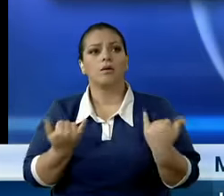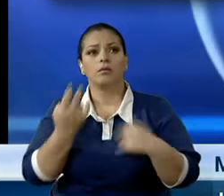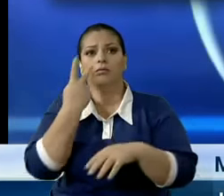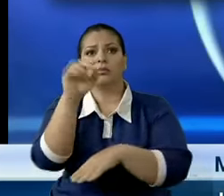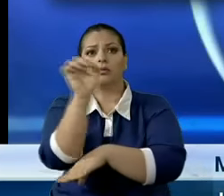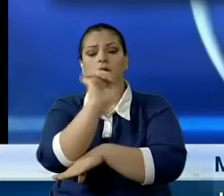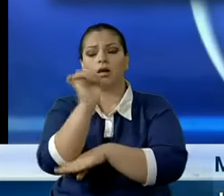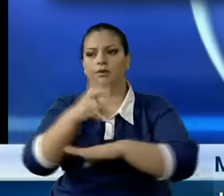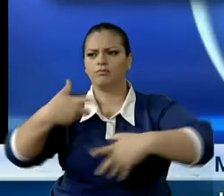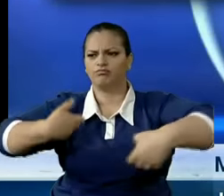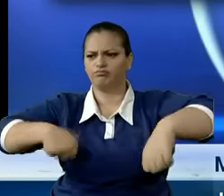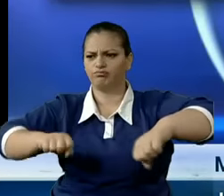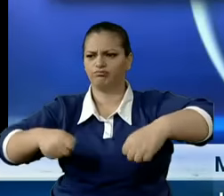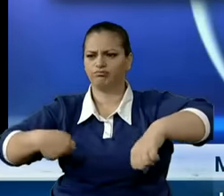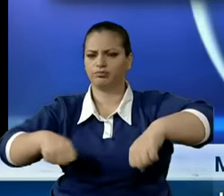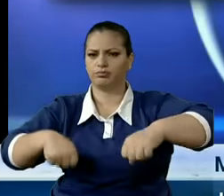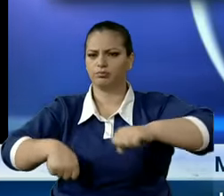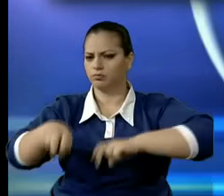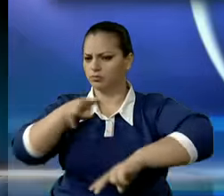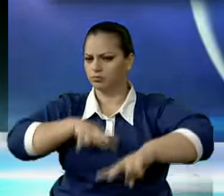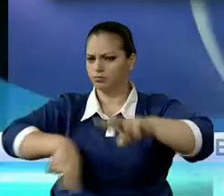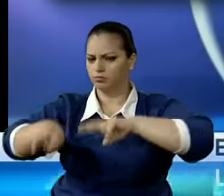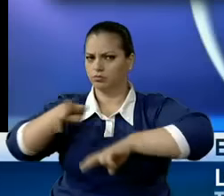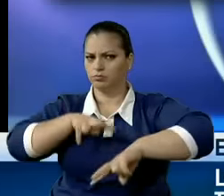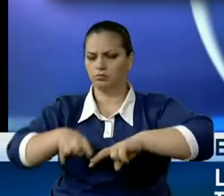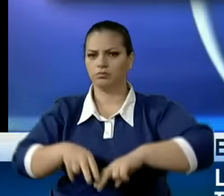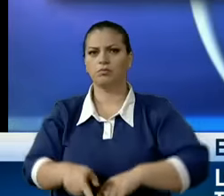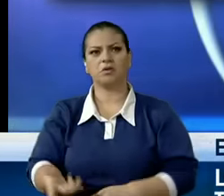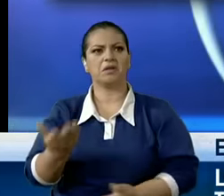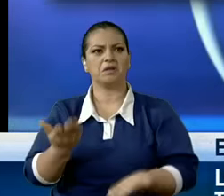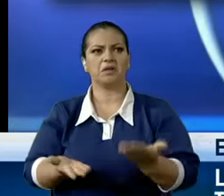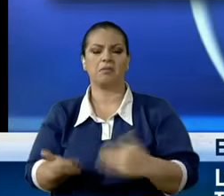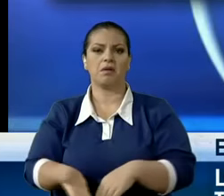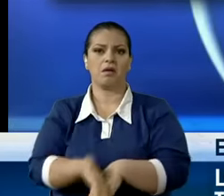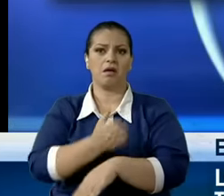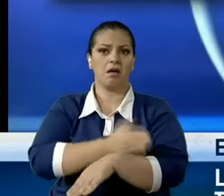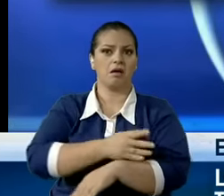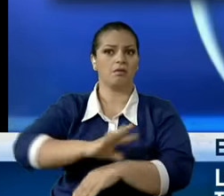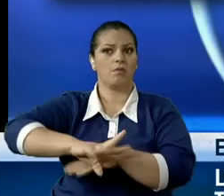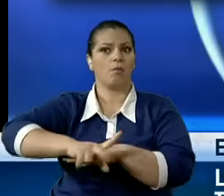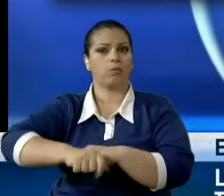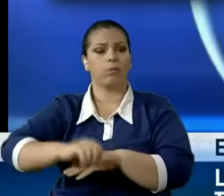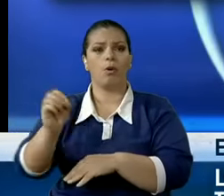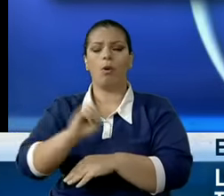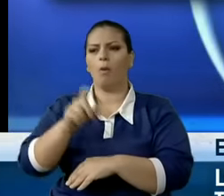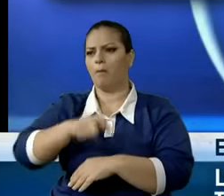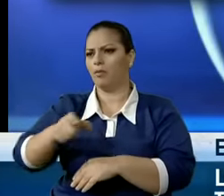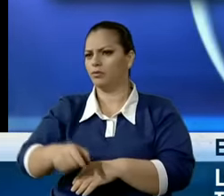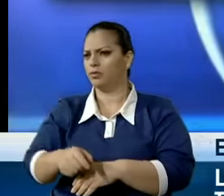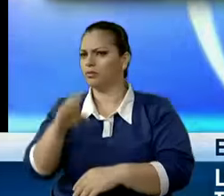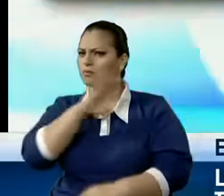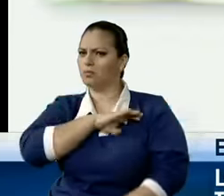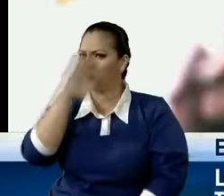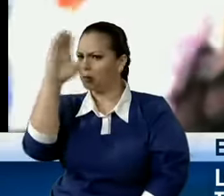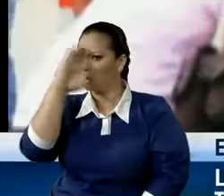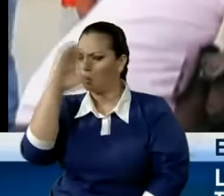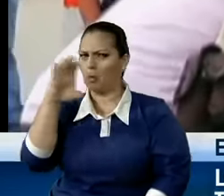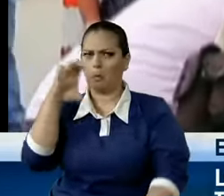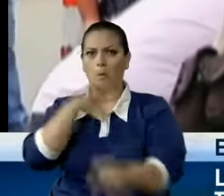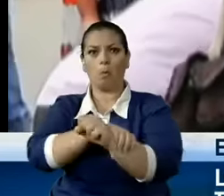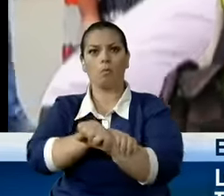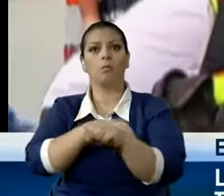información policial para ver si tiene causas pendientes, órdenes de captura, vehículos de pronto para poder revisar.